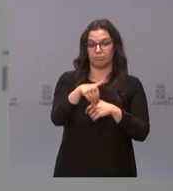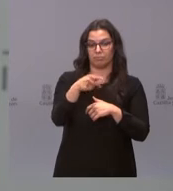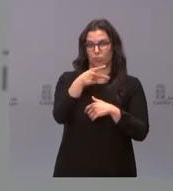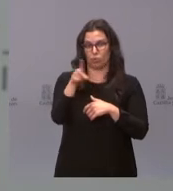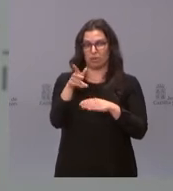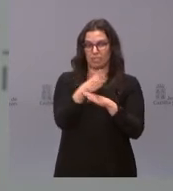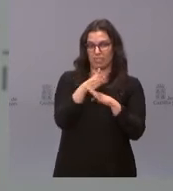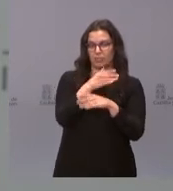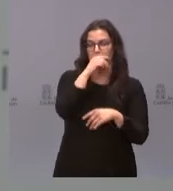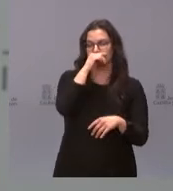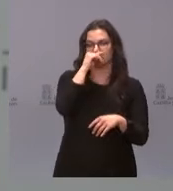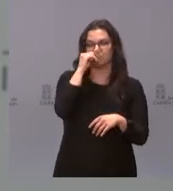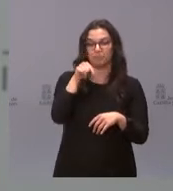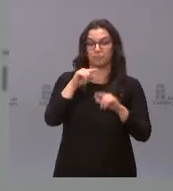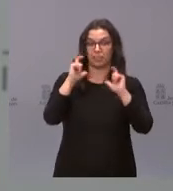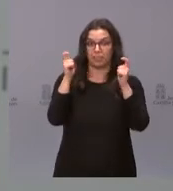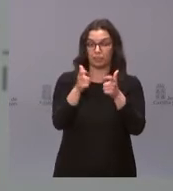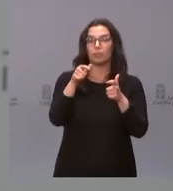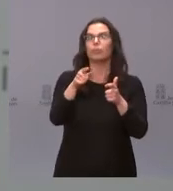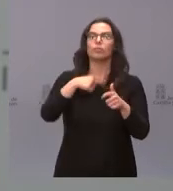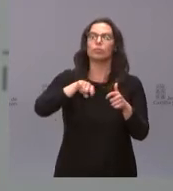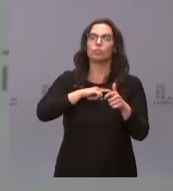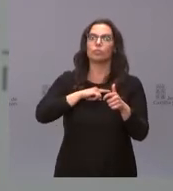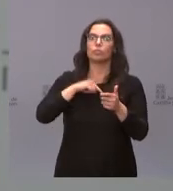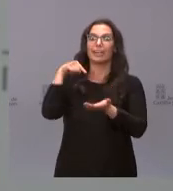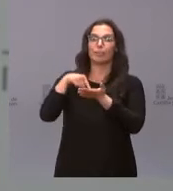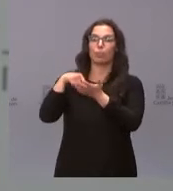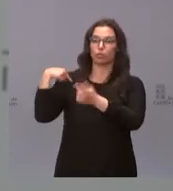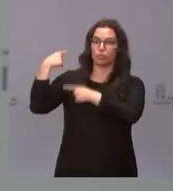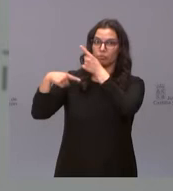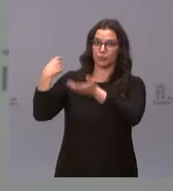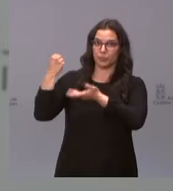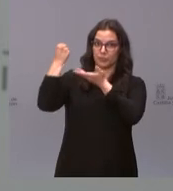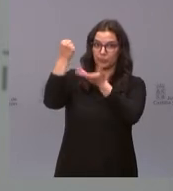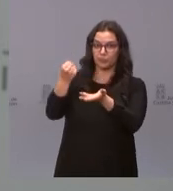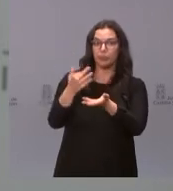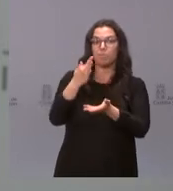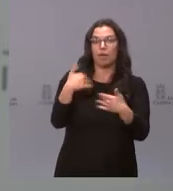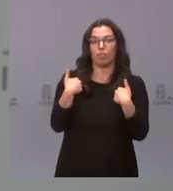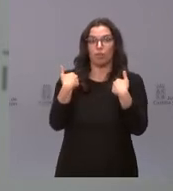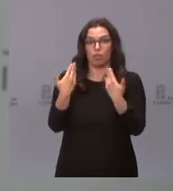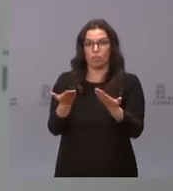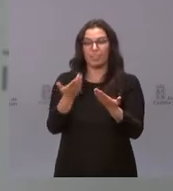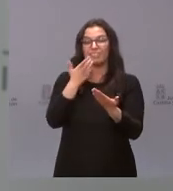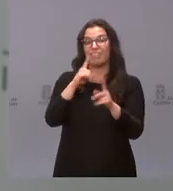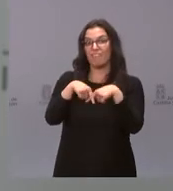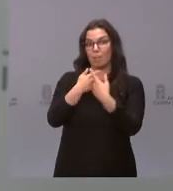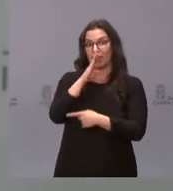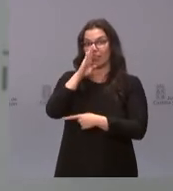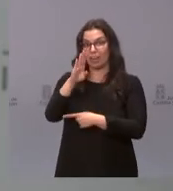semanas vamos a eliminar el impuesto de sucesiones y donaciones para familiares directos